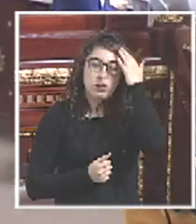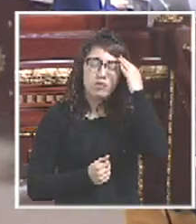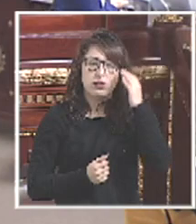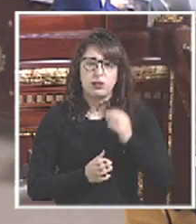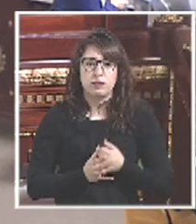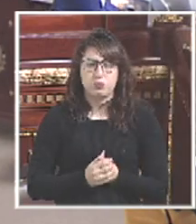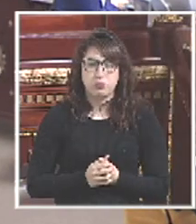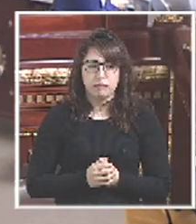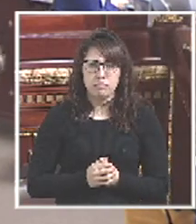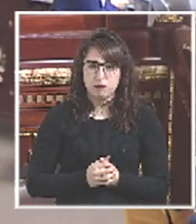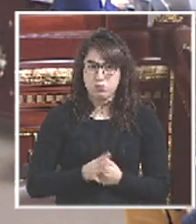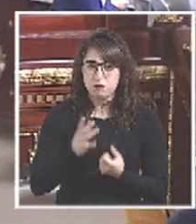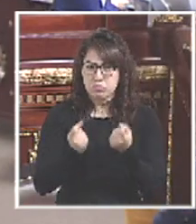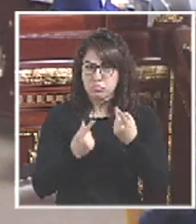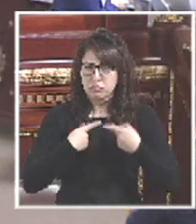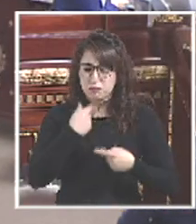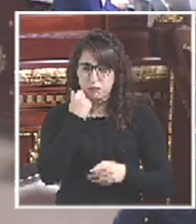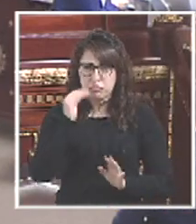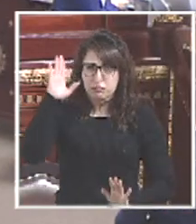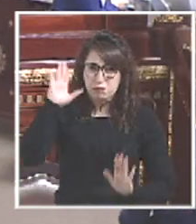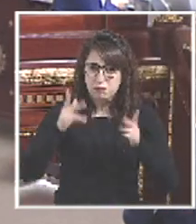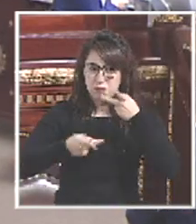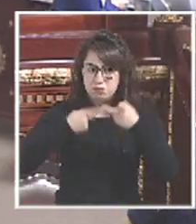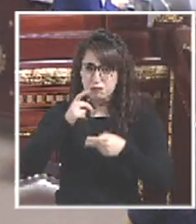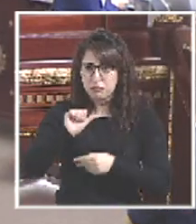algún comentario respecto al acta?